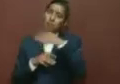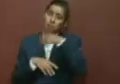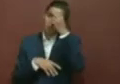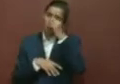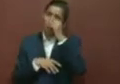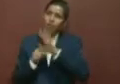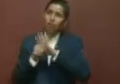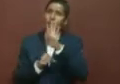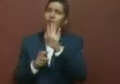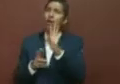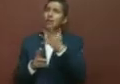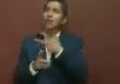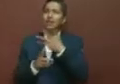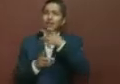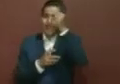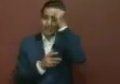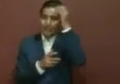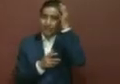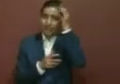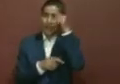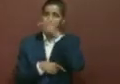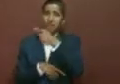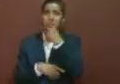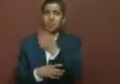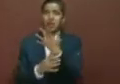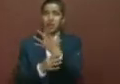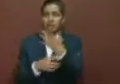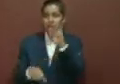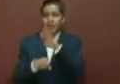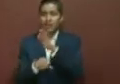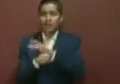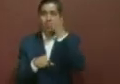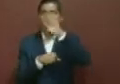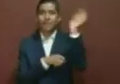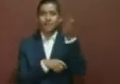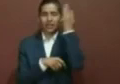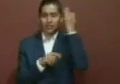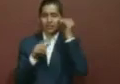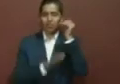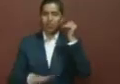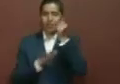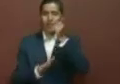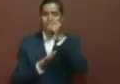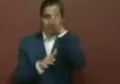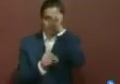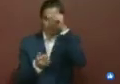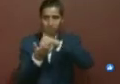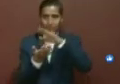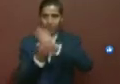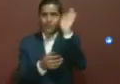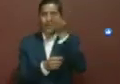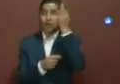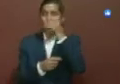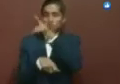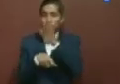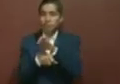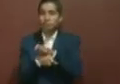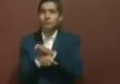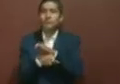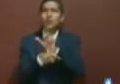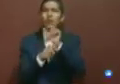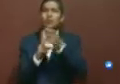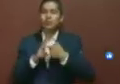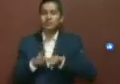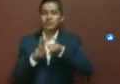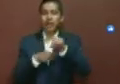tiene, sobre todo cuando Silvano Aureoles se ha declarado un defensor del federalismo, un defensor del pacto federal, y sobre todo porque a principios de